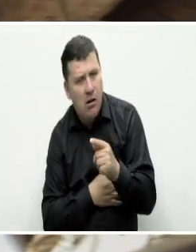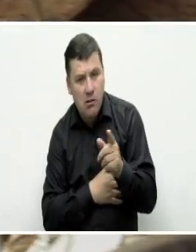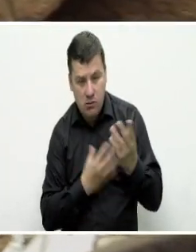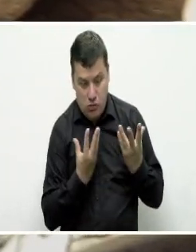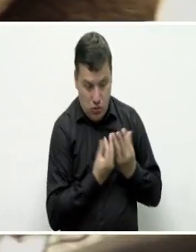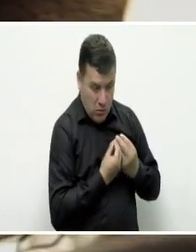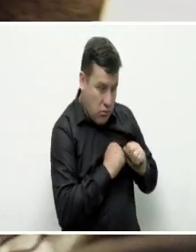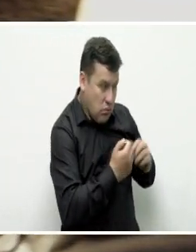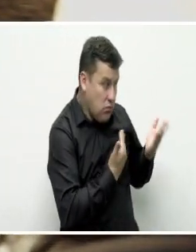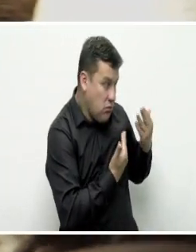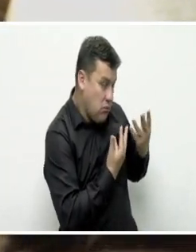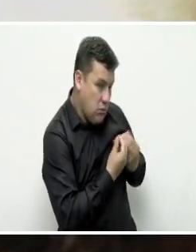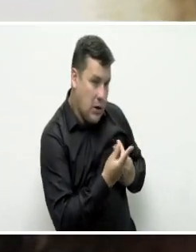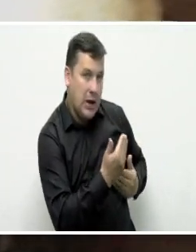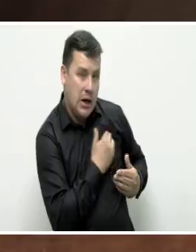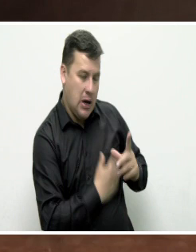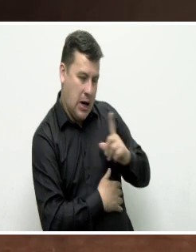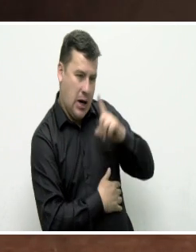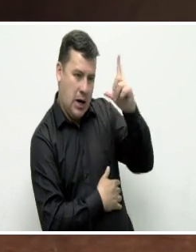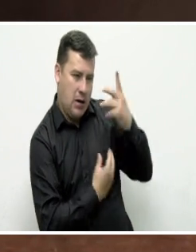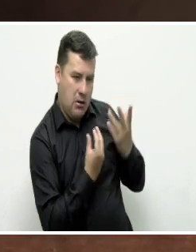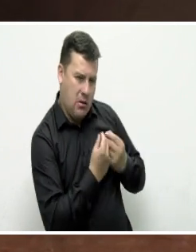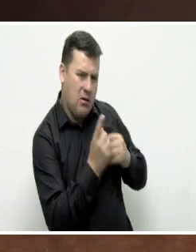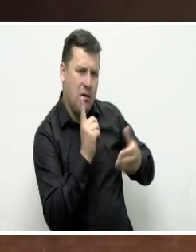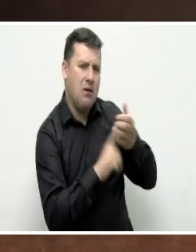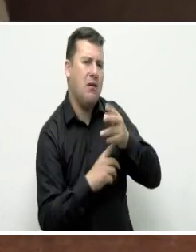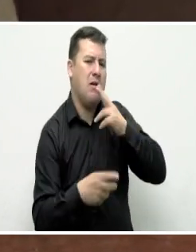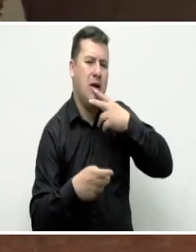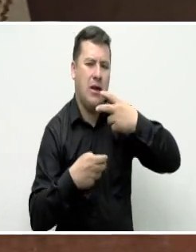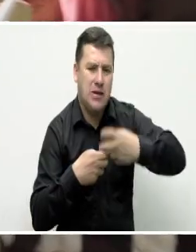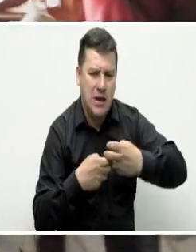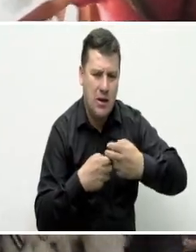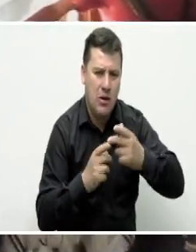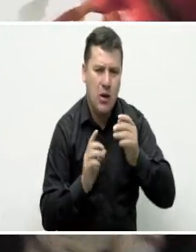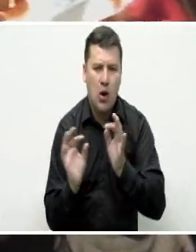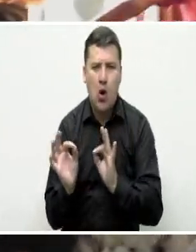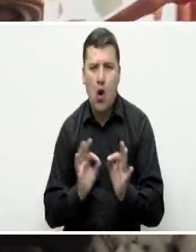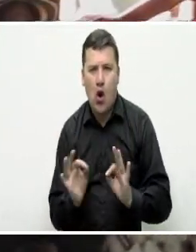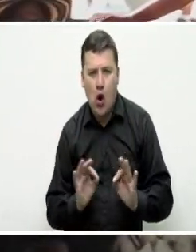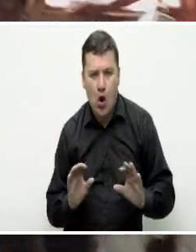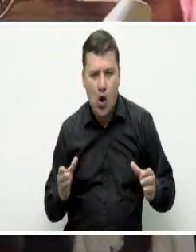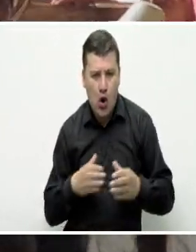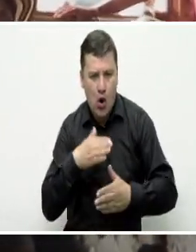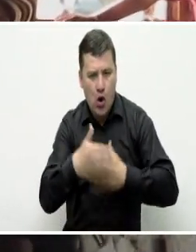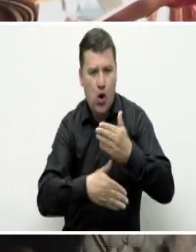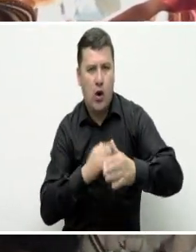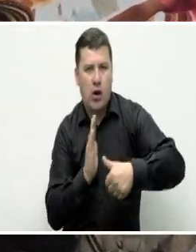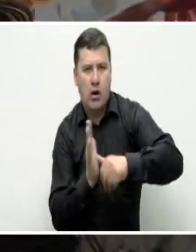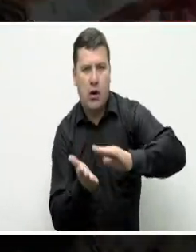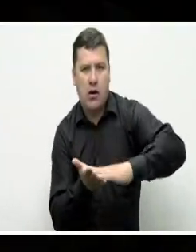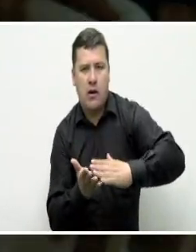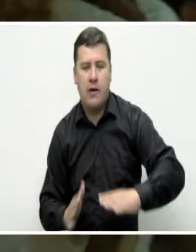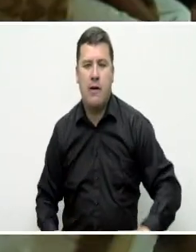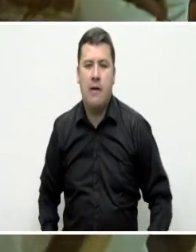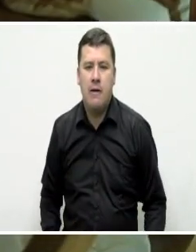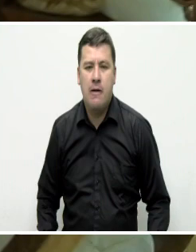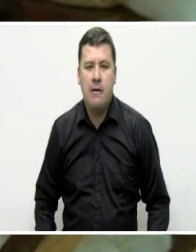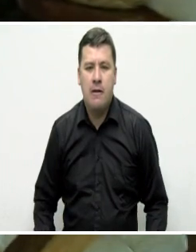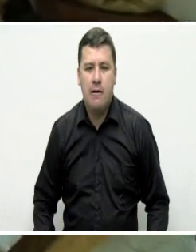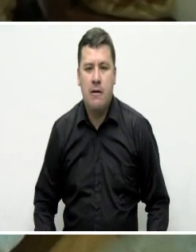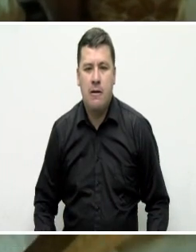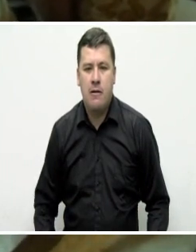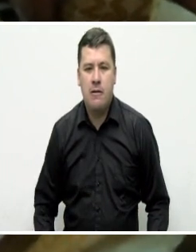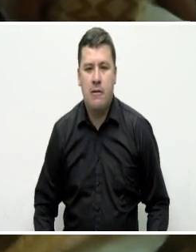sus comunidades la información para identificar dificultades y coordinar acciones para avanzar en registro civil.